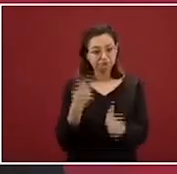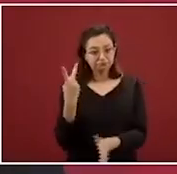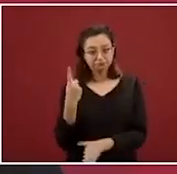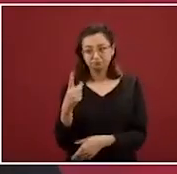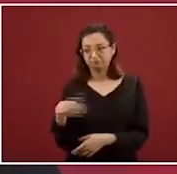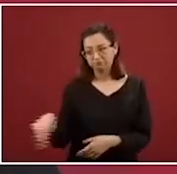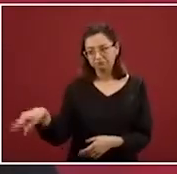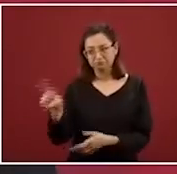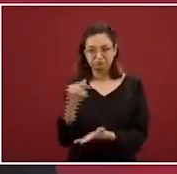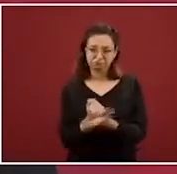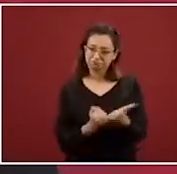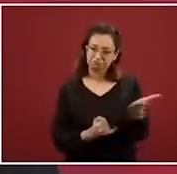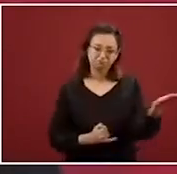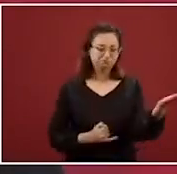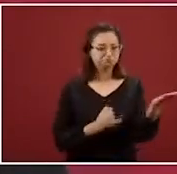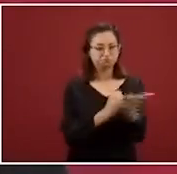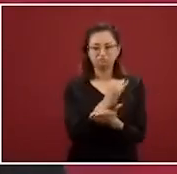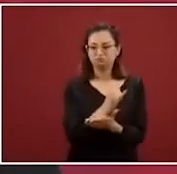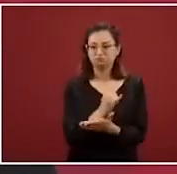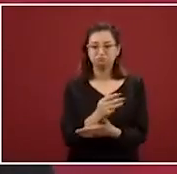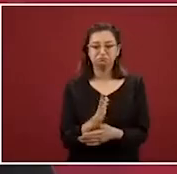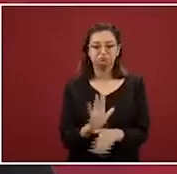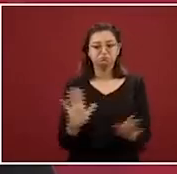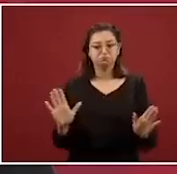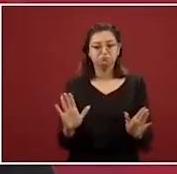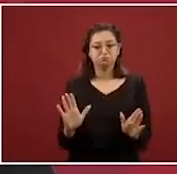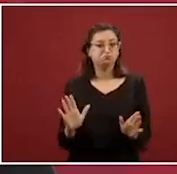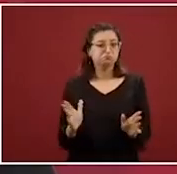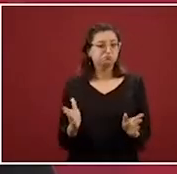Es un procedimiento democrático,